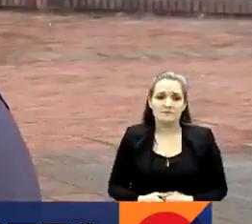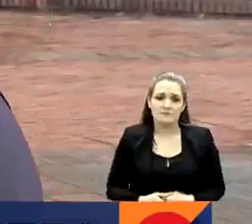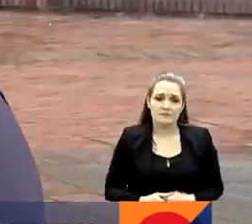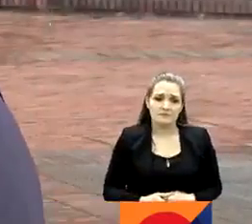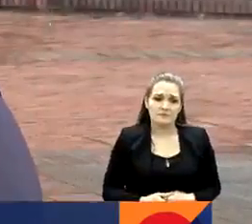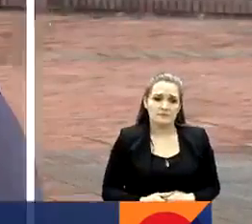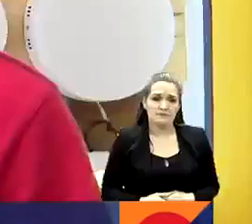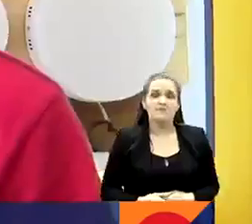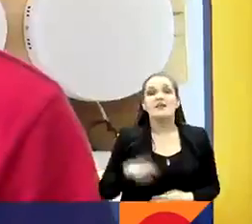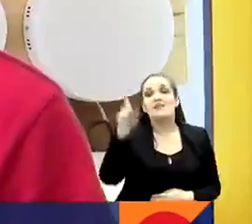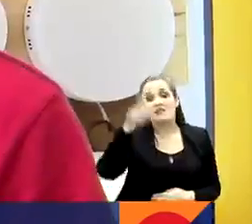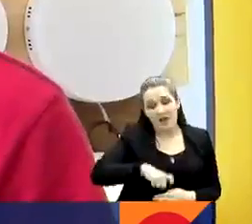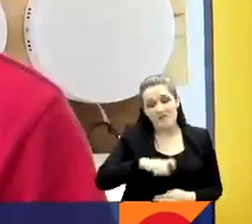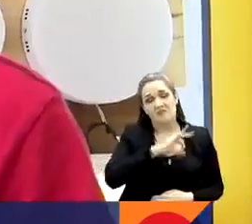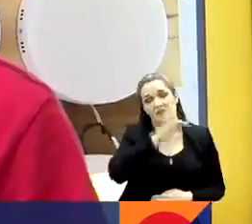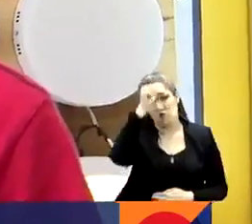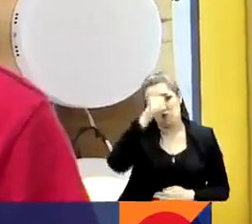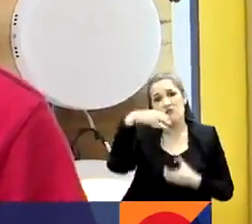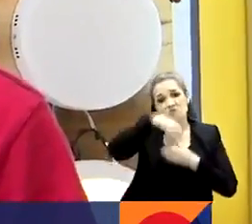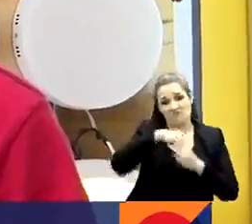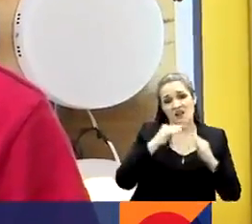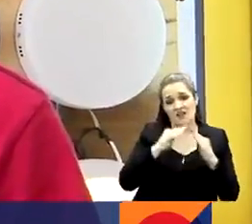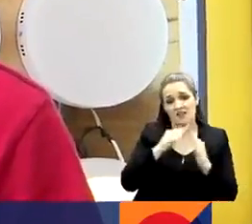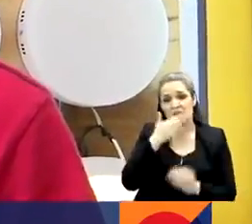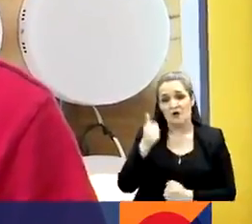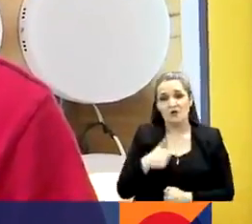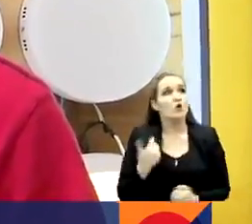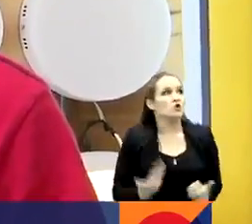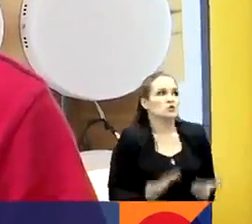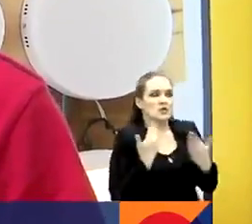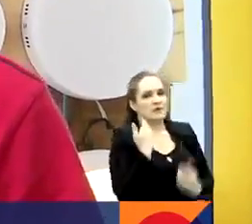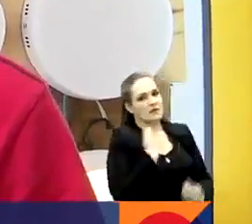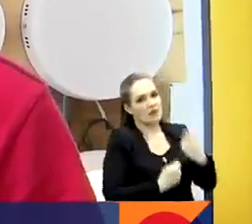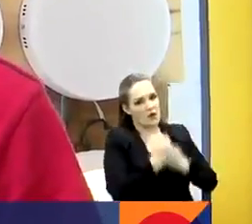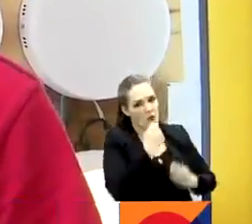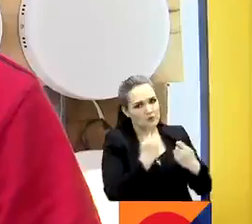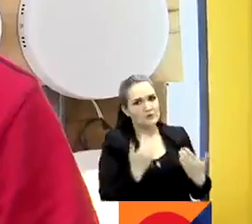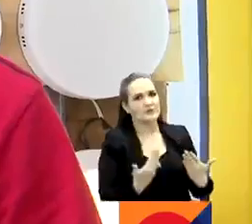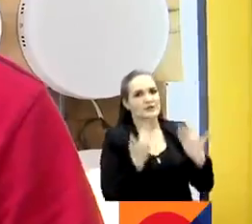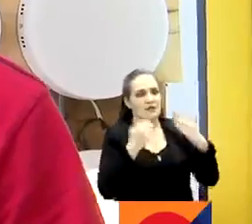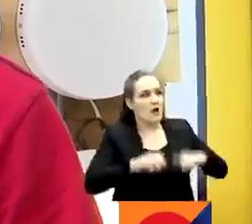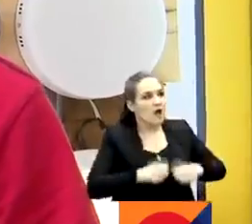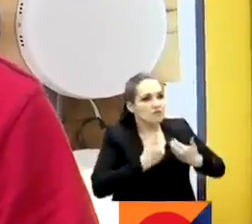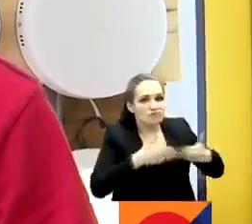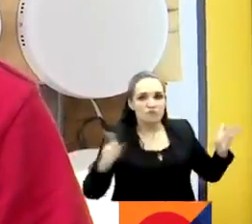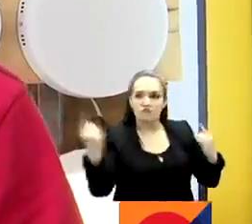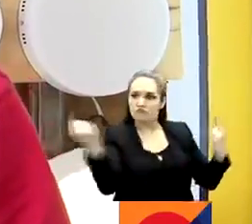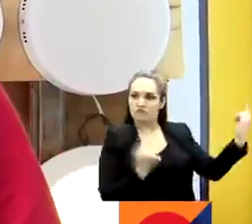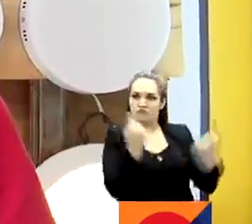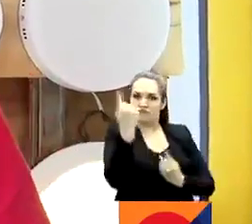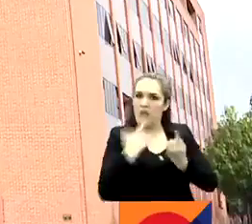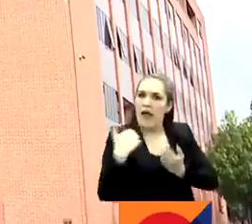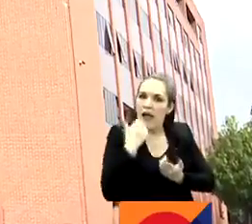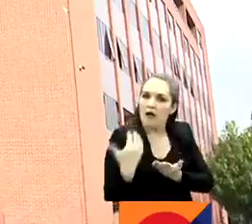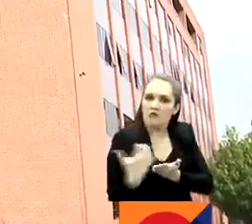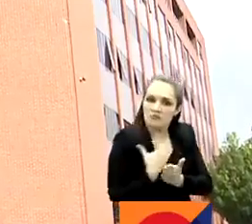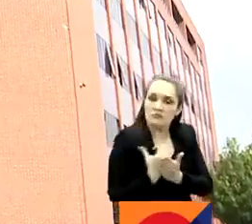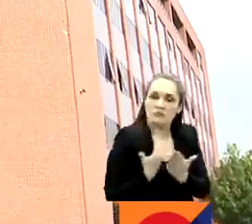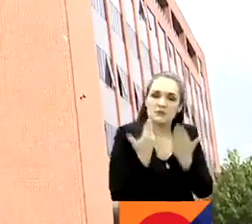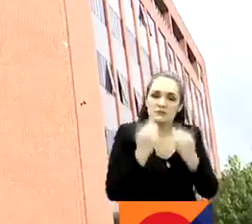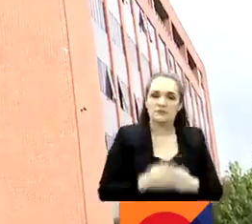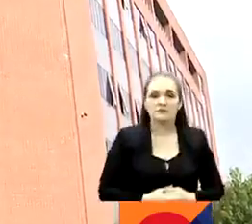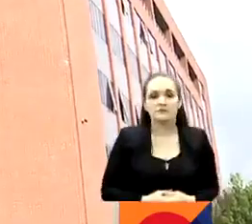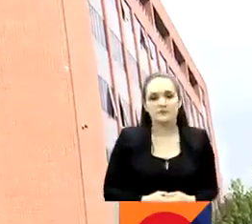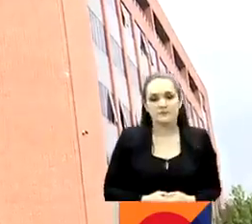seguir manejando la cuarentena. Que nos beneficia a nosotros como comerciantes, nos ayuda a elevar un poquito más las ventas.